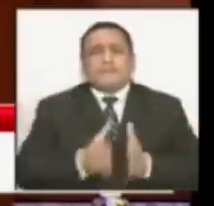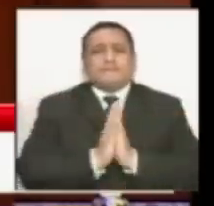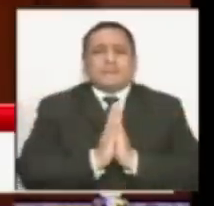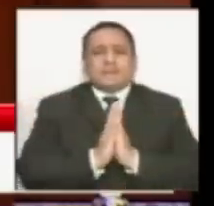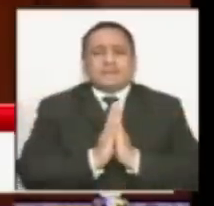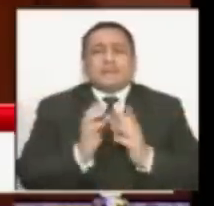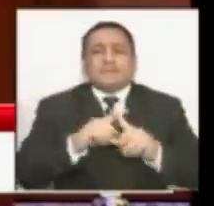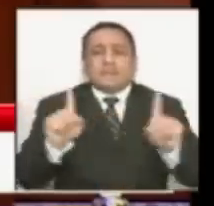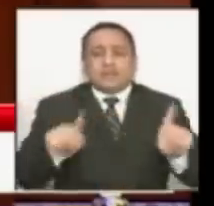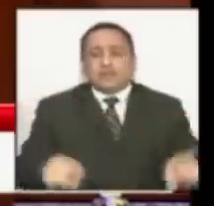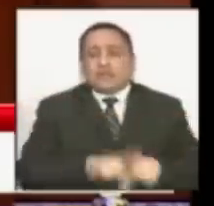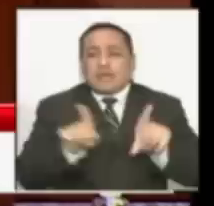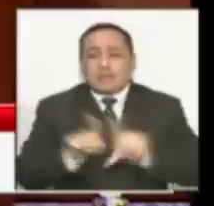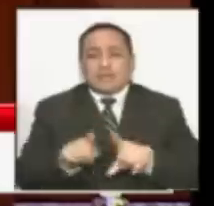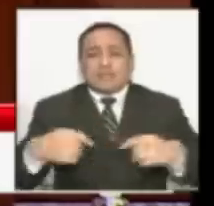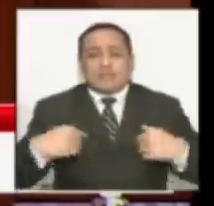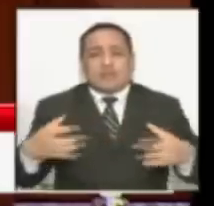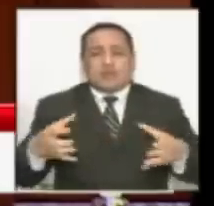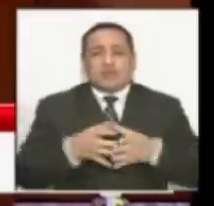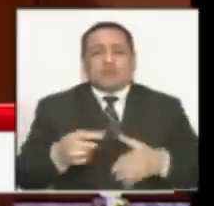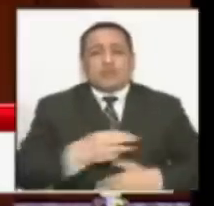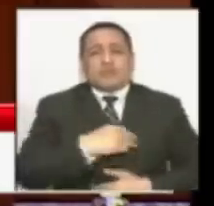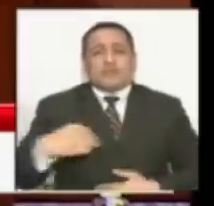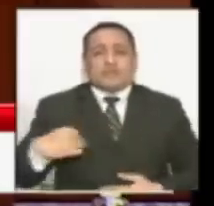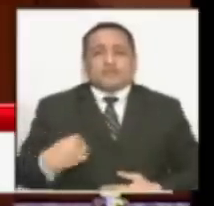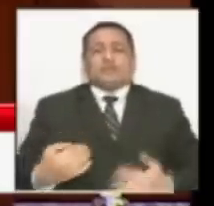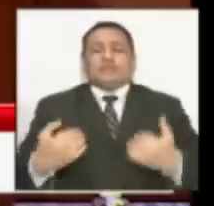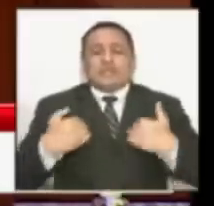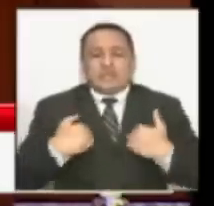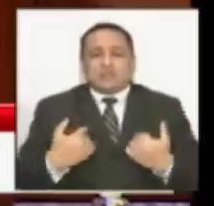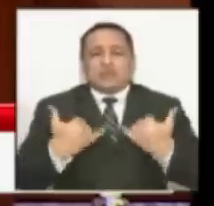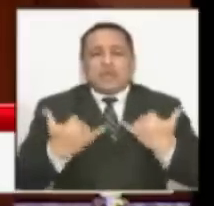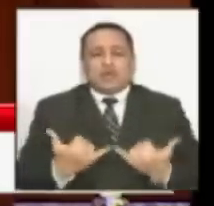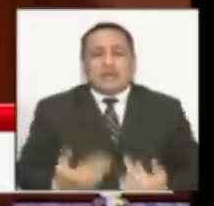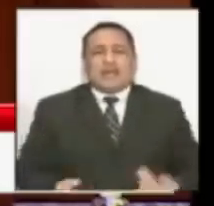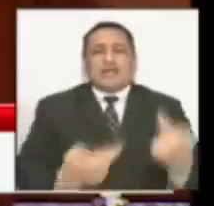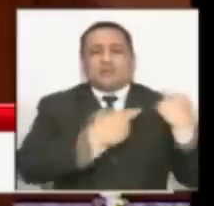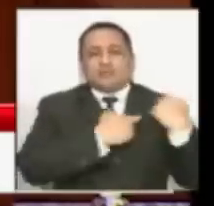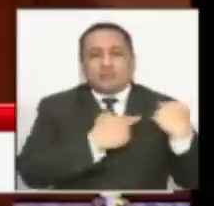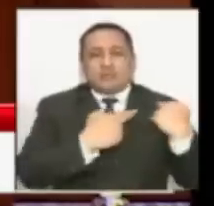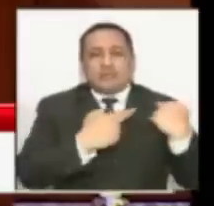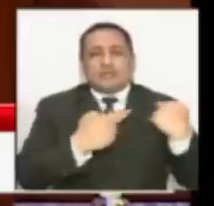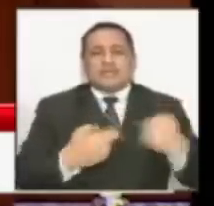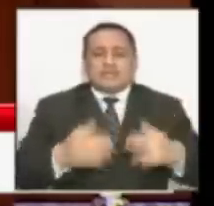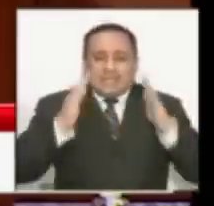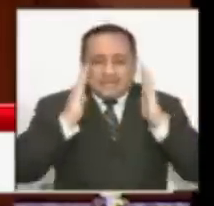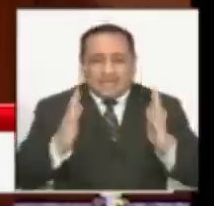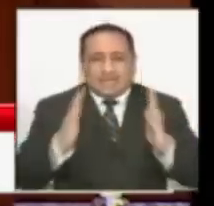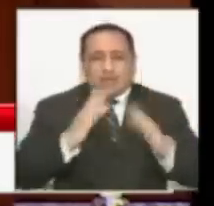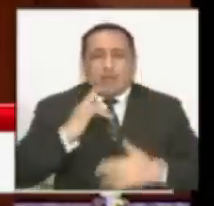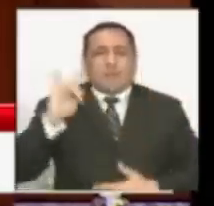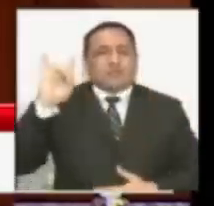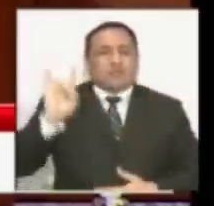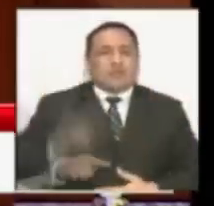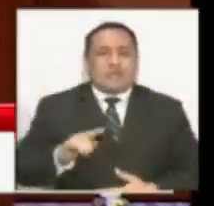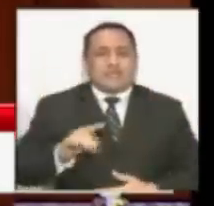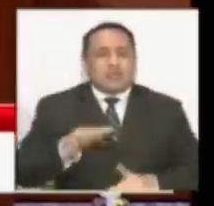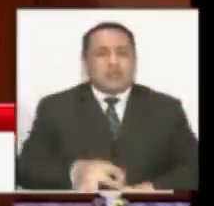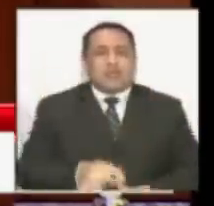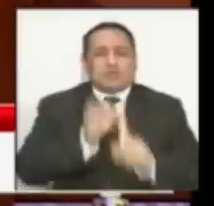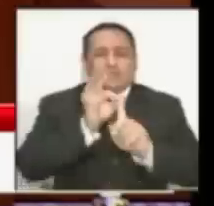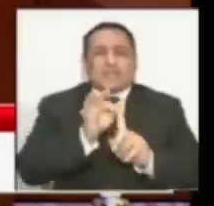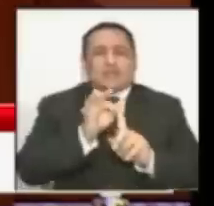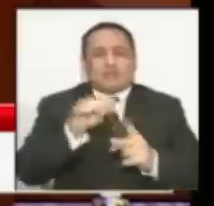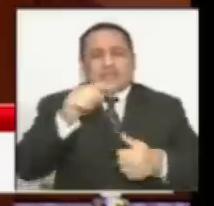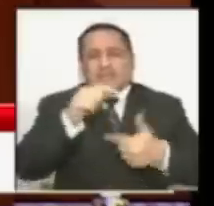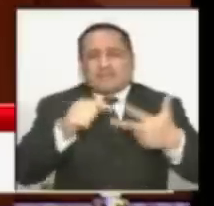justas, pero también desde el Poder Ejecutivo tenemos la responsabilidad de atender lo más urgente, lo prioritario